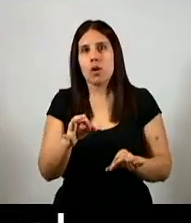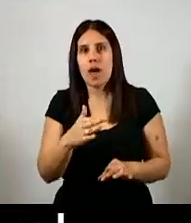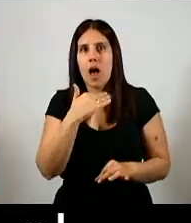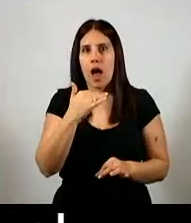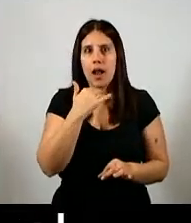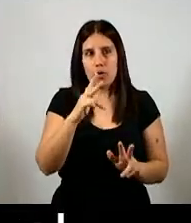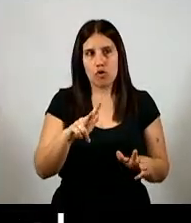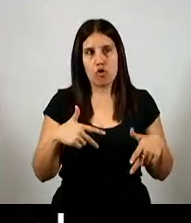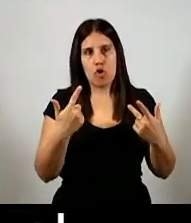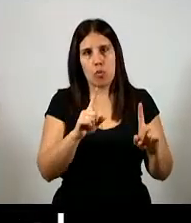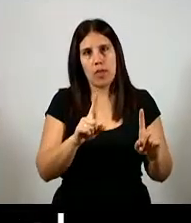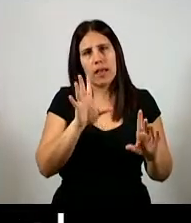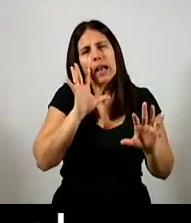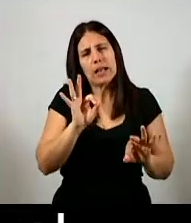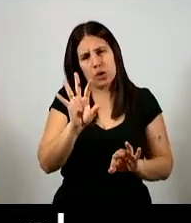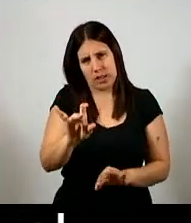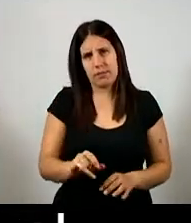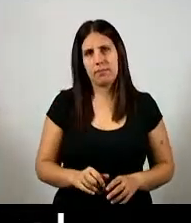permita, pero creo que se podrá.